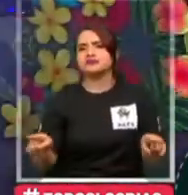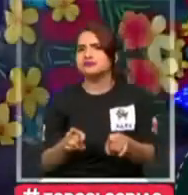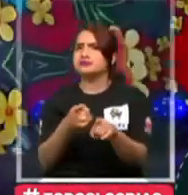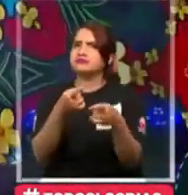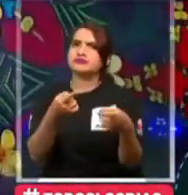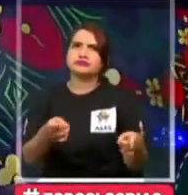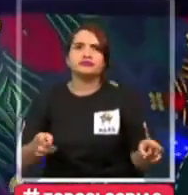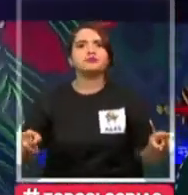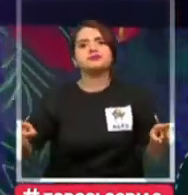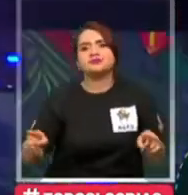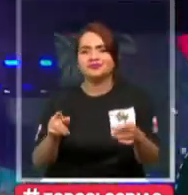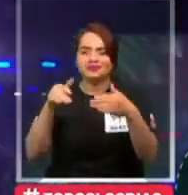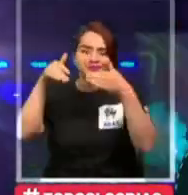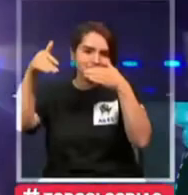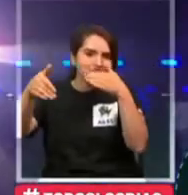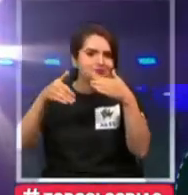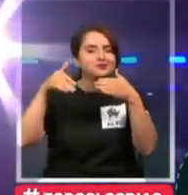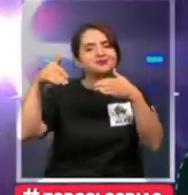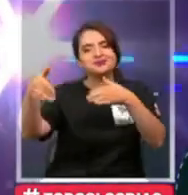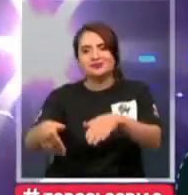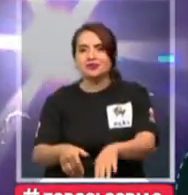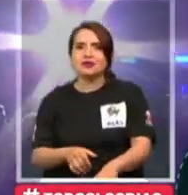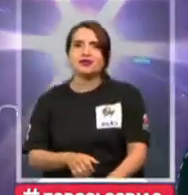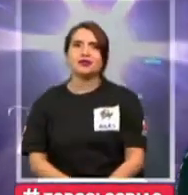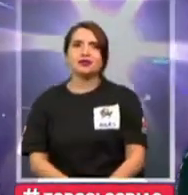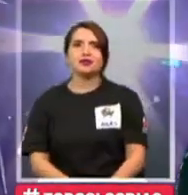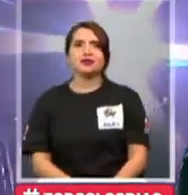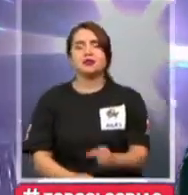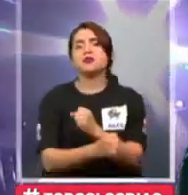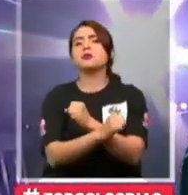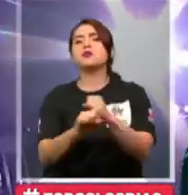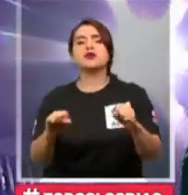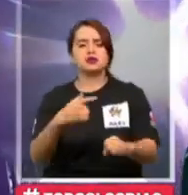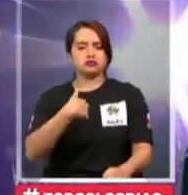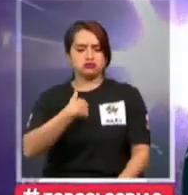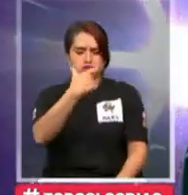que no ve que yo soy caro. Porque no puedo ser